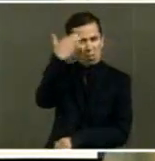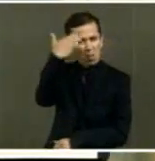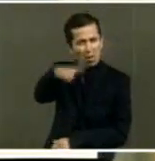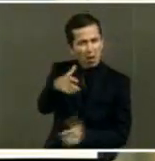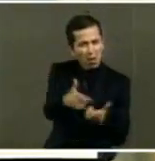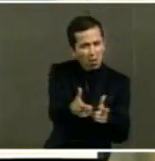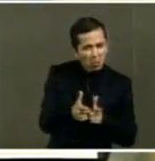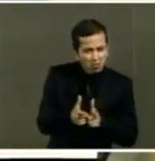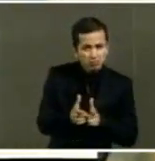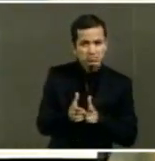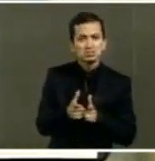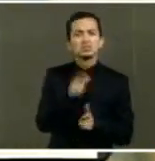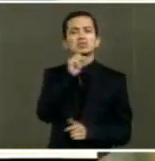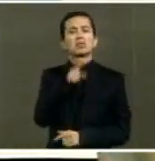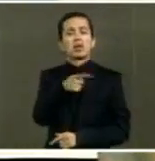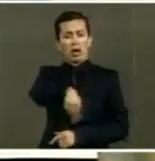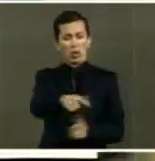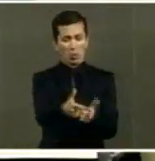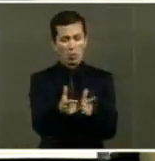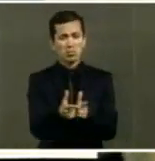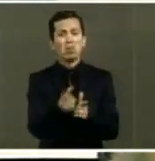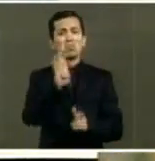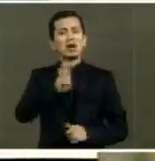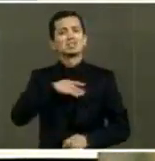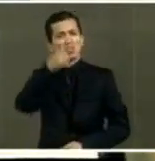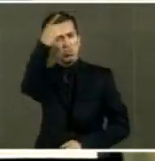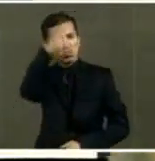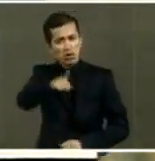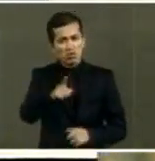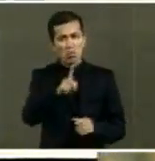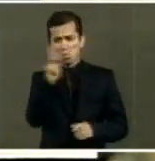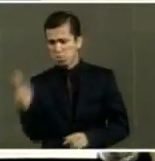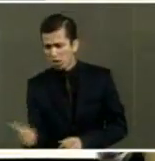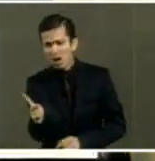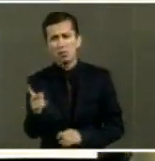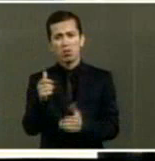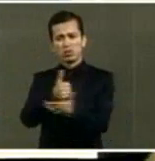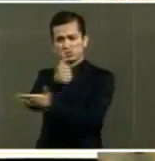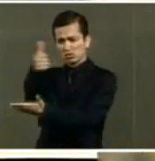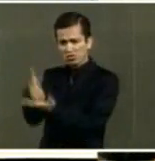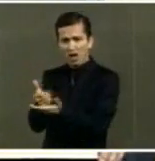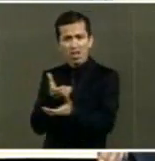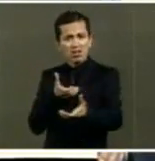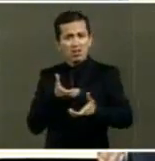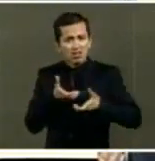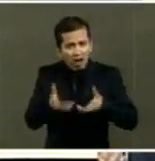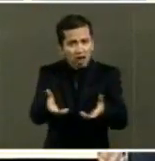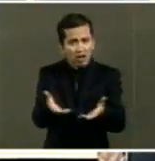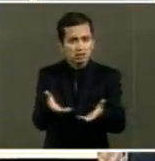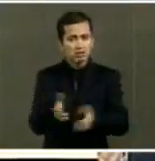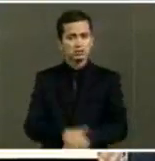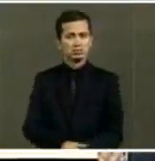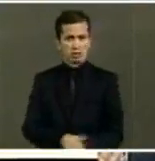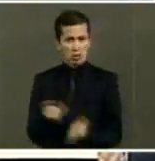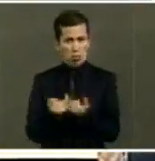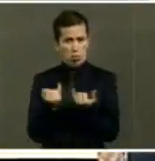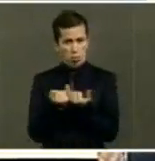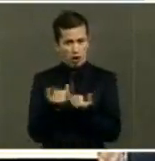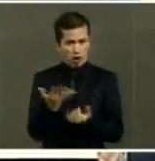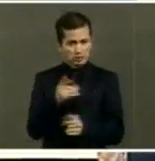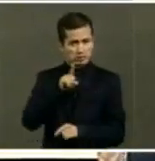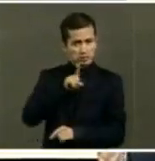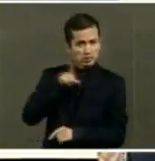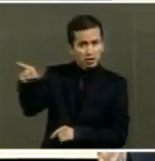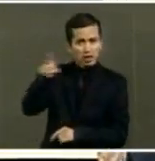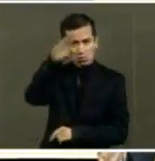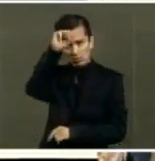El desplante con el que se asumen dueños de nuestros pueblos, de las ciudades, de las carreteras, de las calles, como lo hicieron precisamente